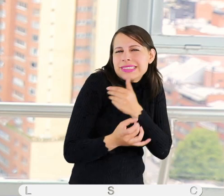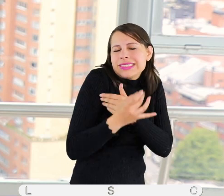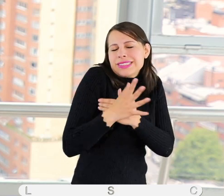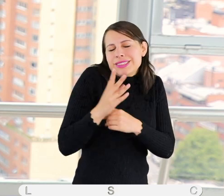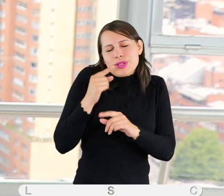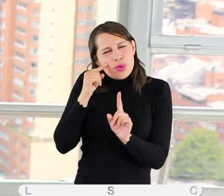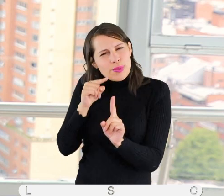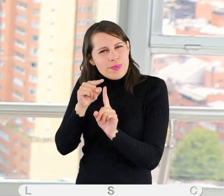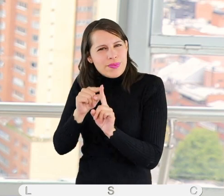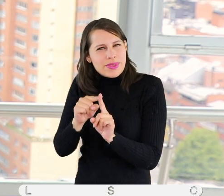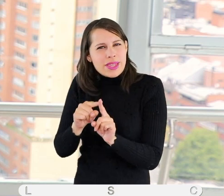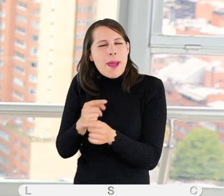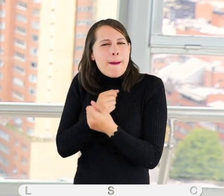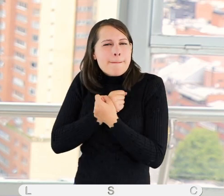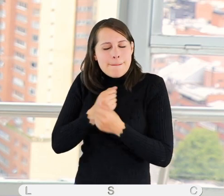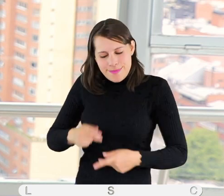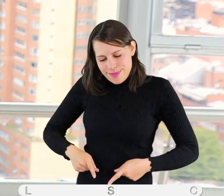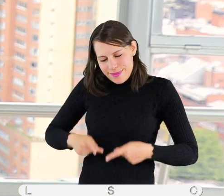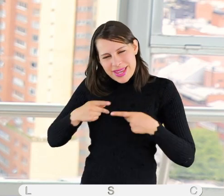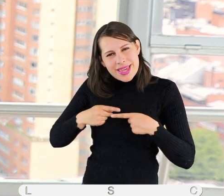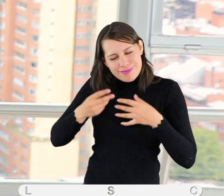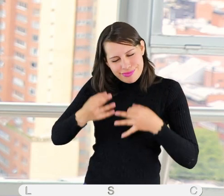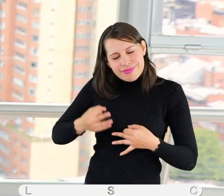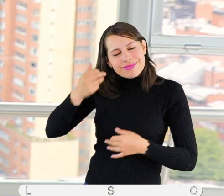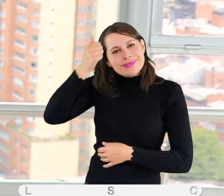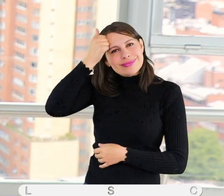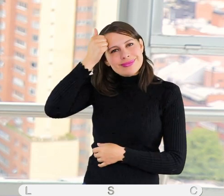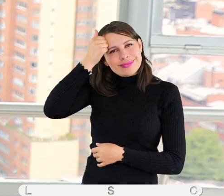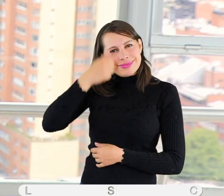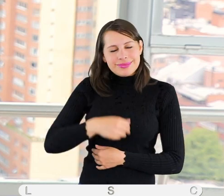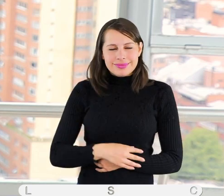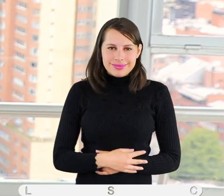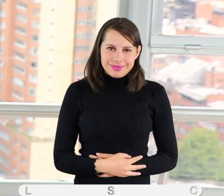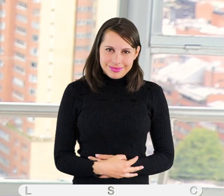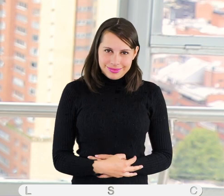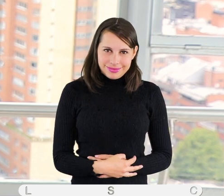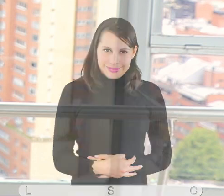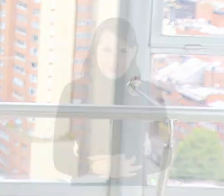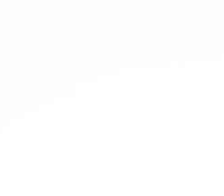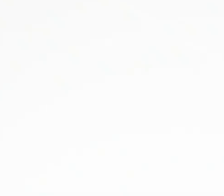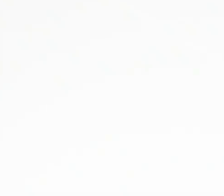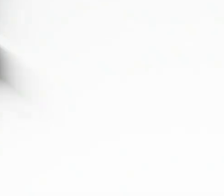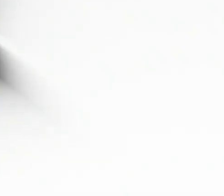hemos cumplido nuestra misión, esa misión de amor y de vida, que es la docencia.